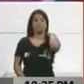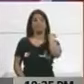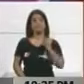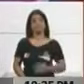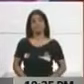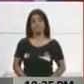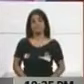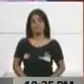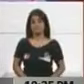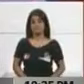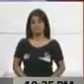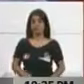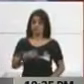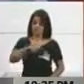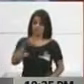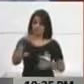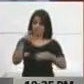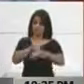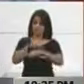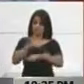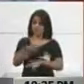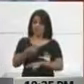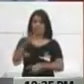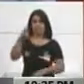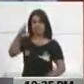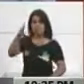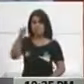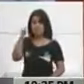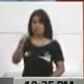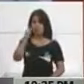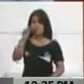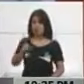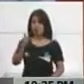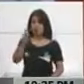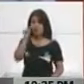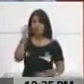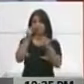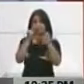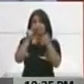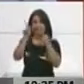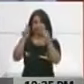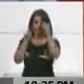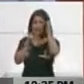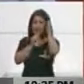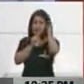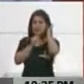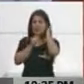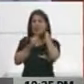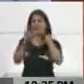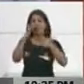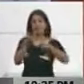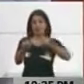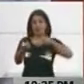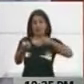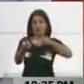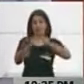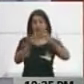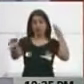Precisiones médico-forenses señalan que el disparo que le quitó la vida al joven Sergio Rodríguez fue realizado a distancia y el proyectil